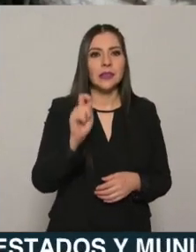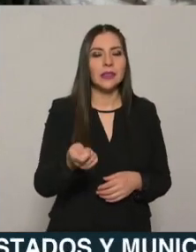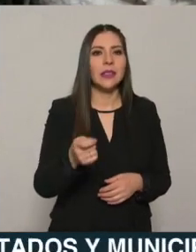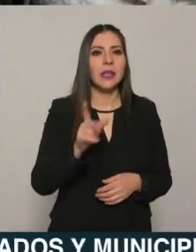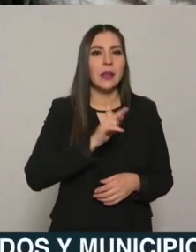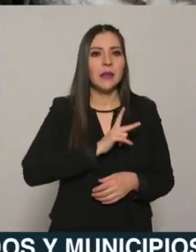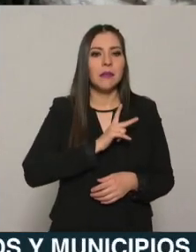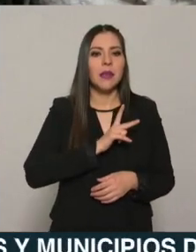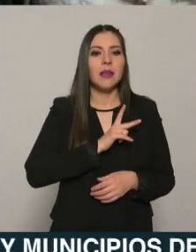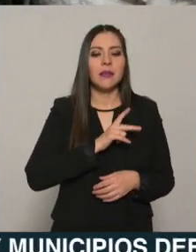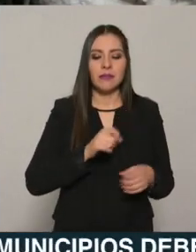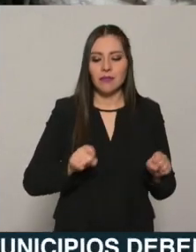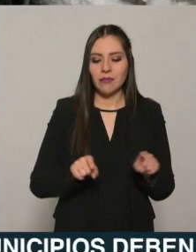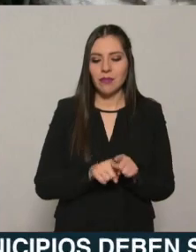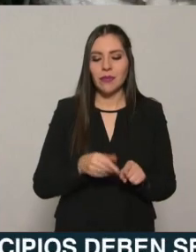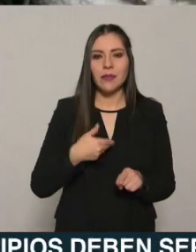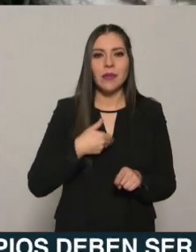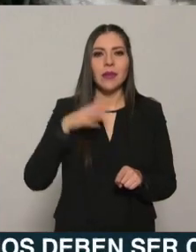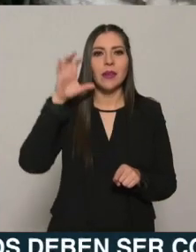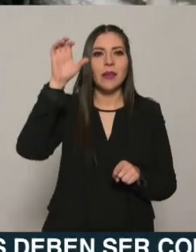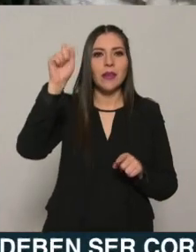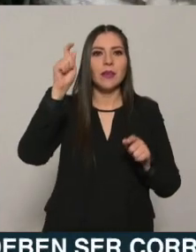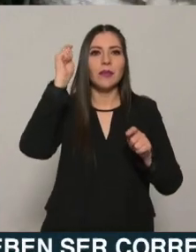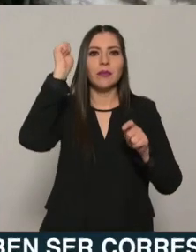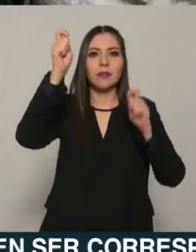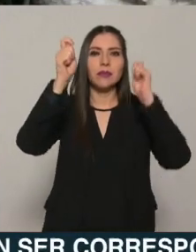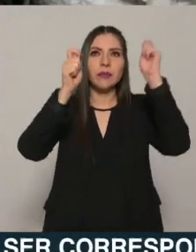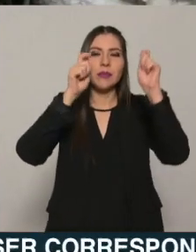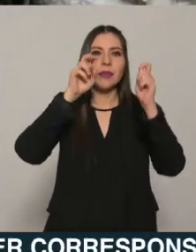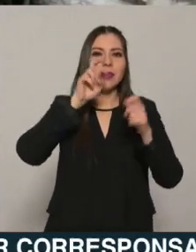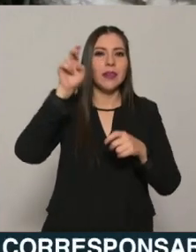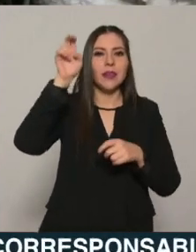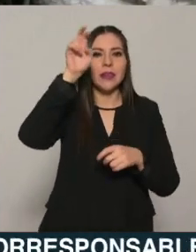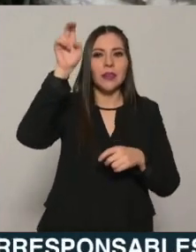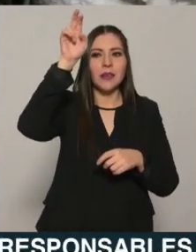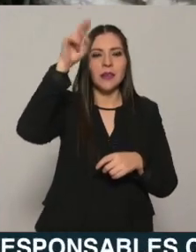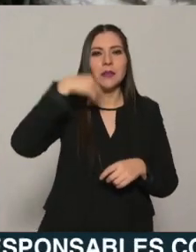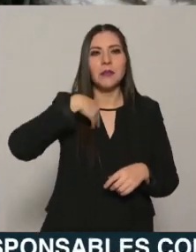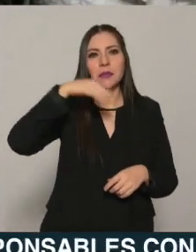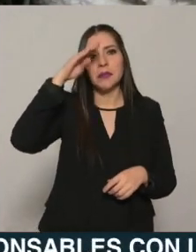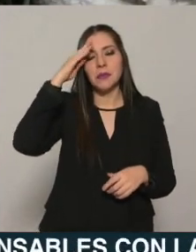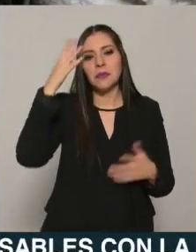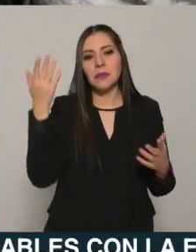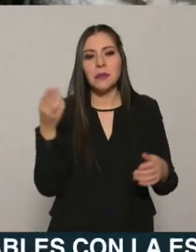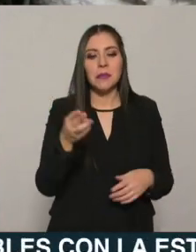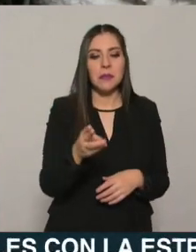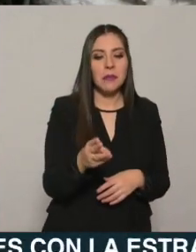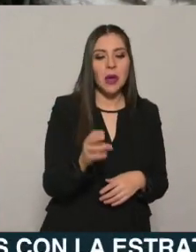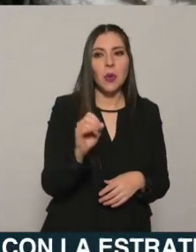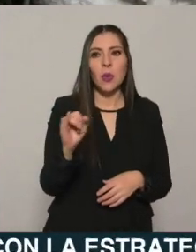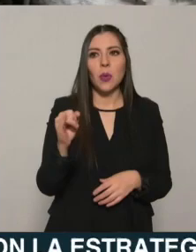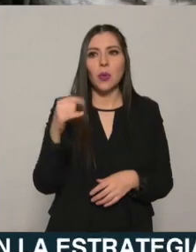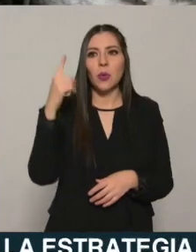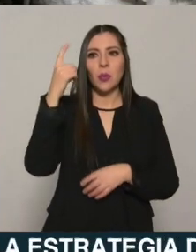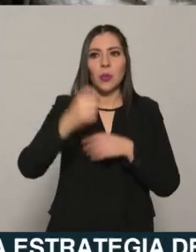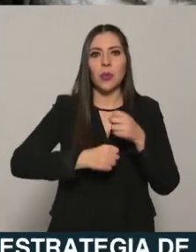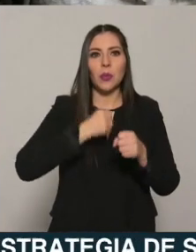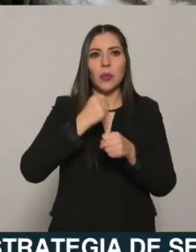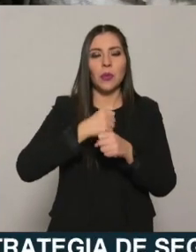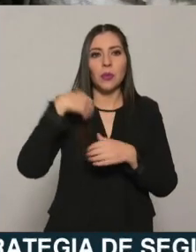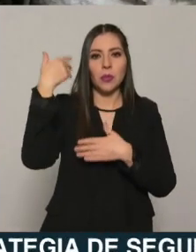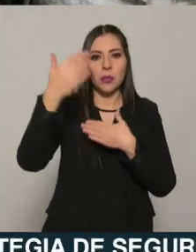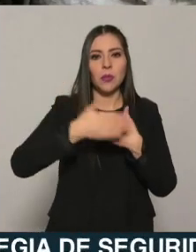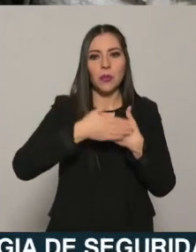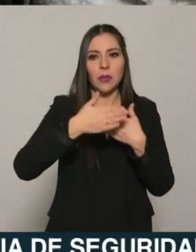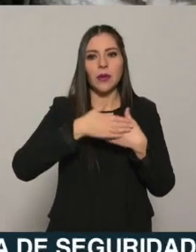esencia de escalador, de alpinista. Entonces estoy pensando para mayo, junio del próximo año ir a escalar